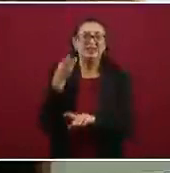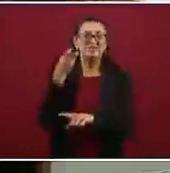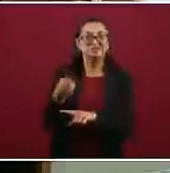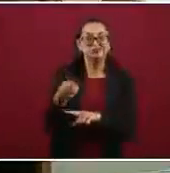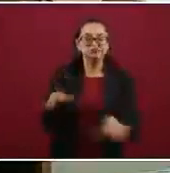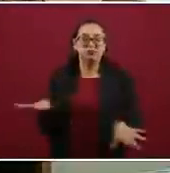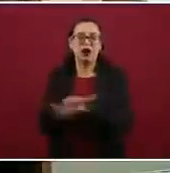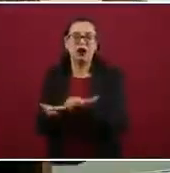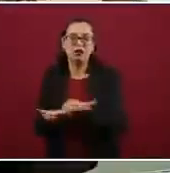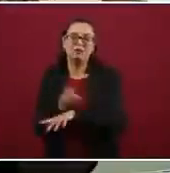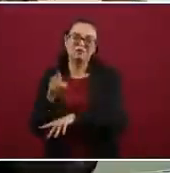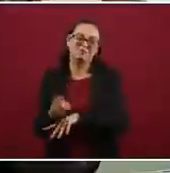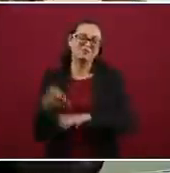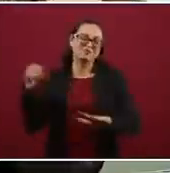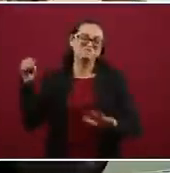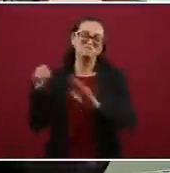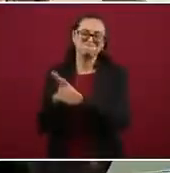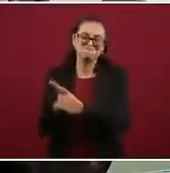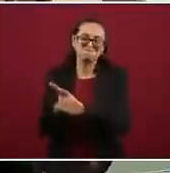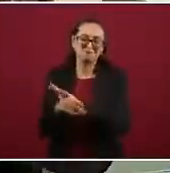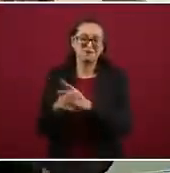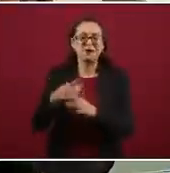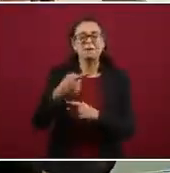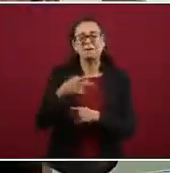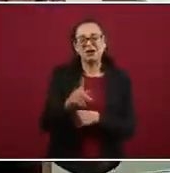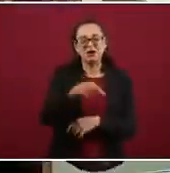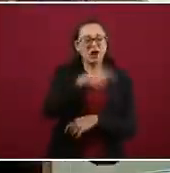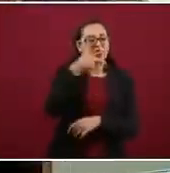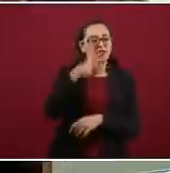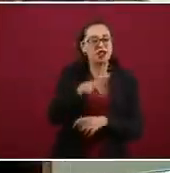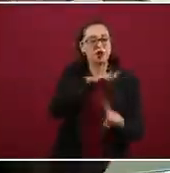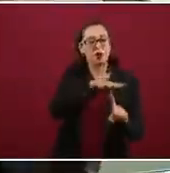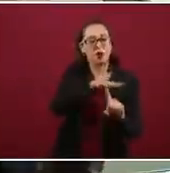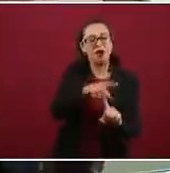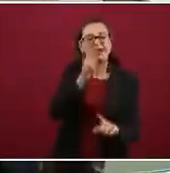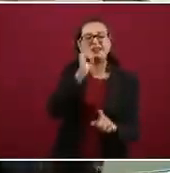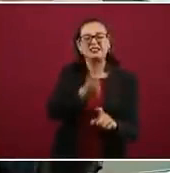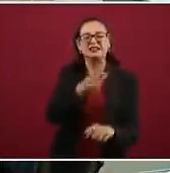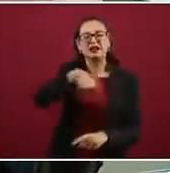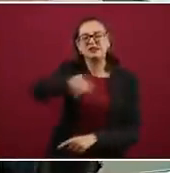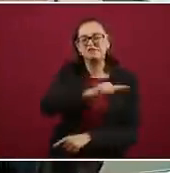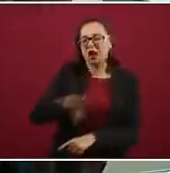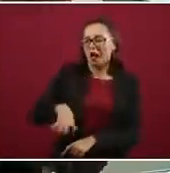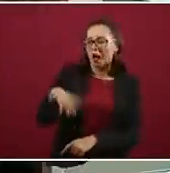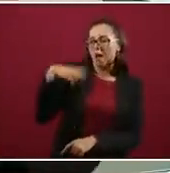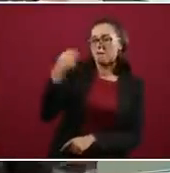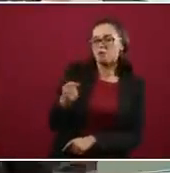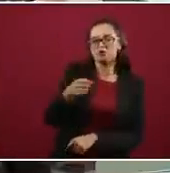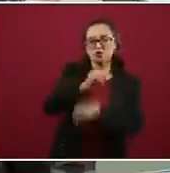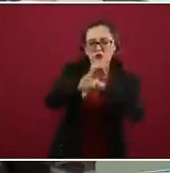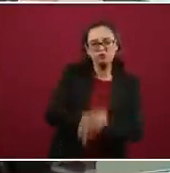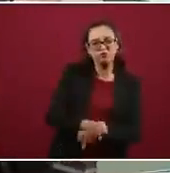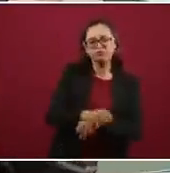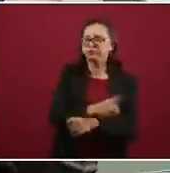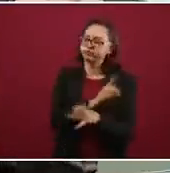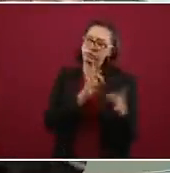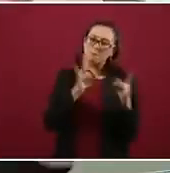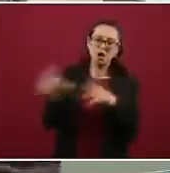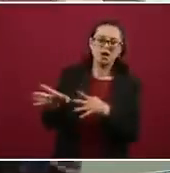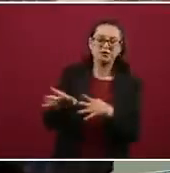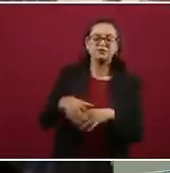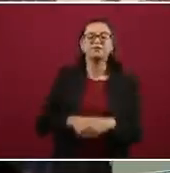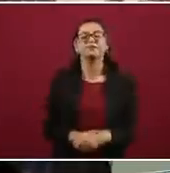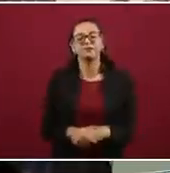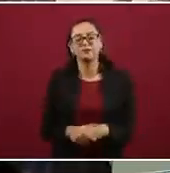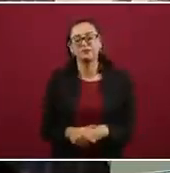Lo que destruyen los revolucionarios que acompañan al cura Hidalgo es la explotación de las haciendas y la esclavitud de las minas. La